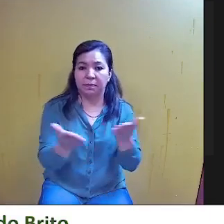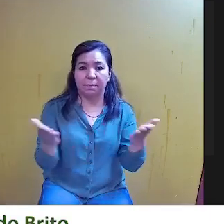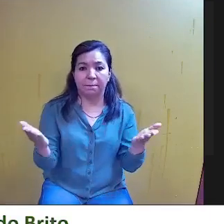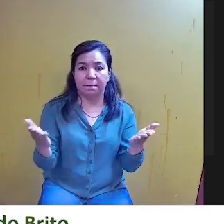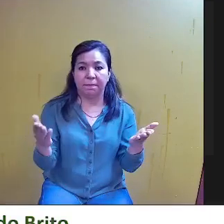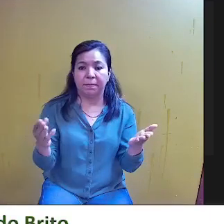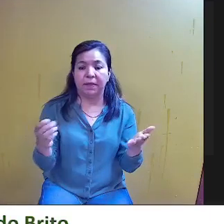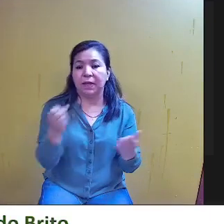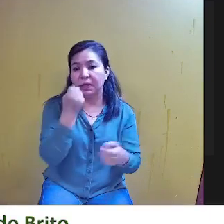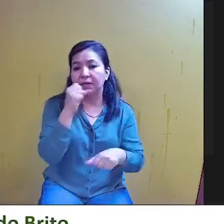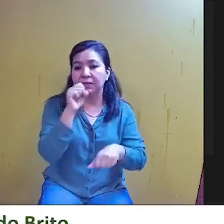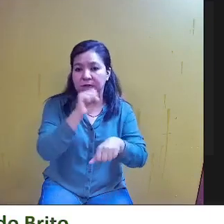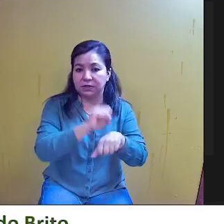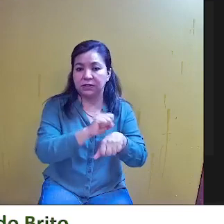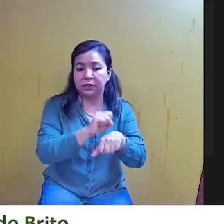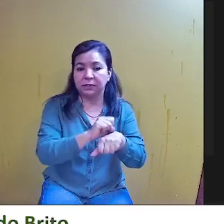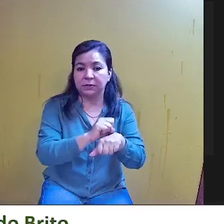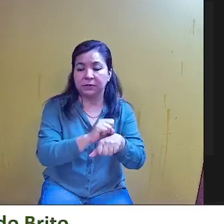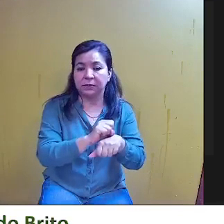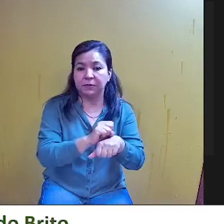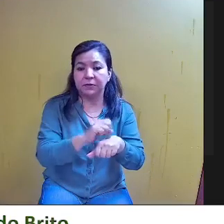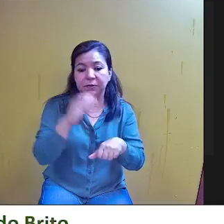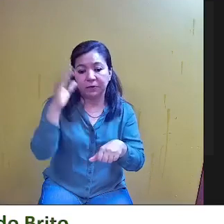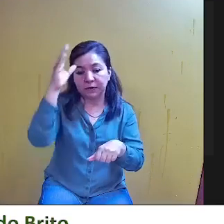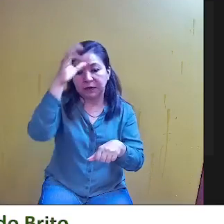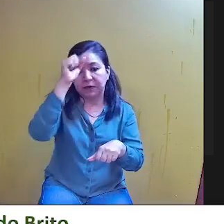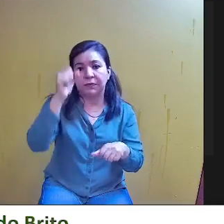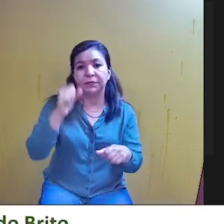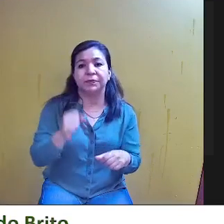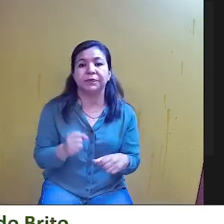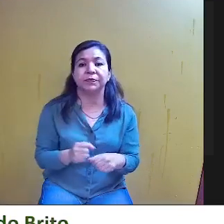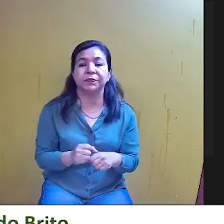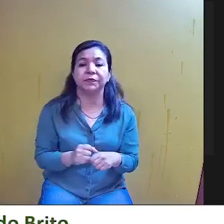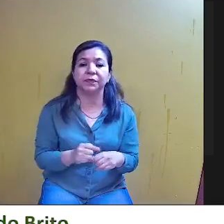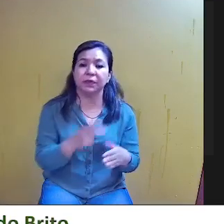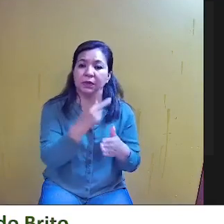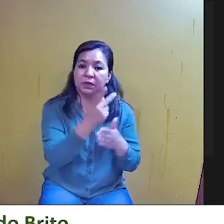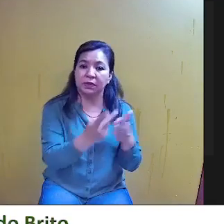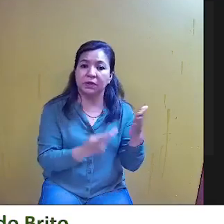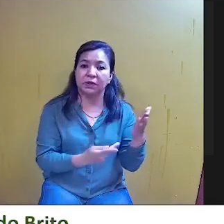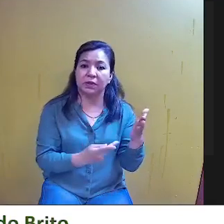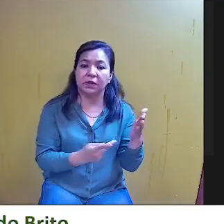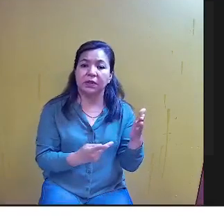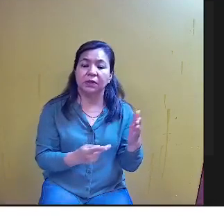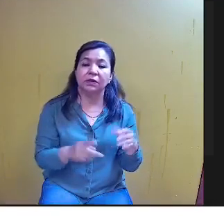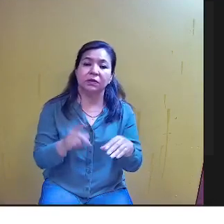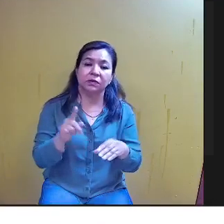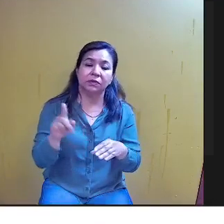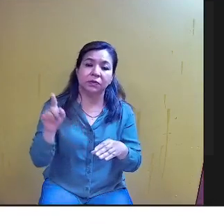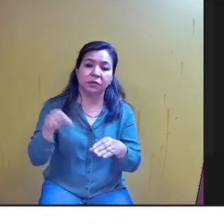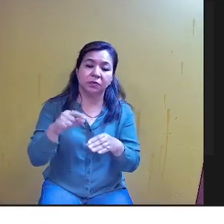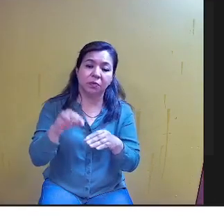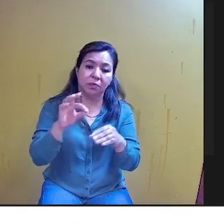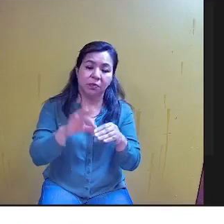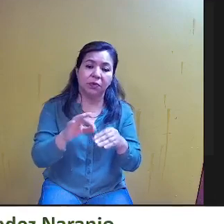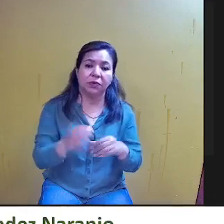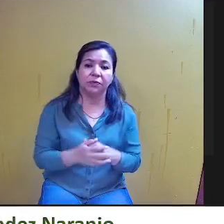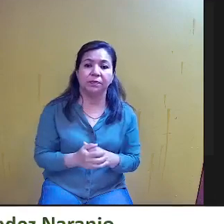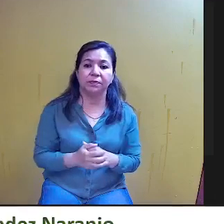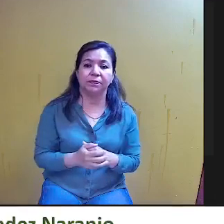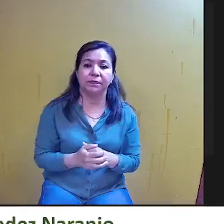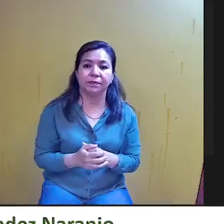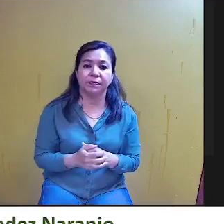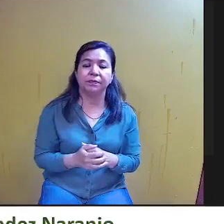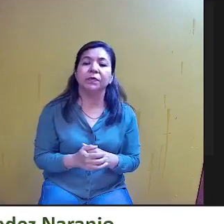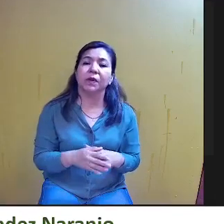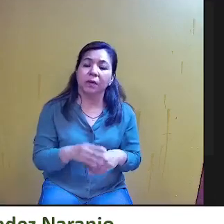señor secretario general de acuerdos nos apoye con la cuenta y punto resolutivo correspondiente. Con su autorización,